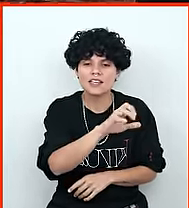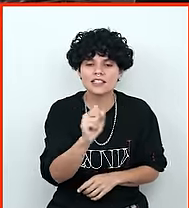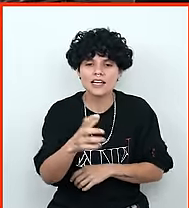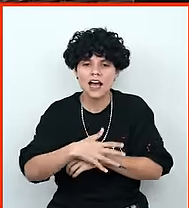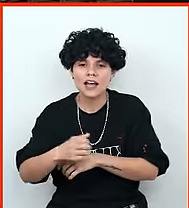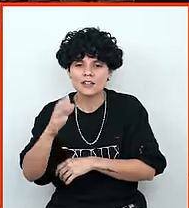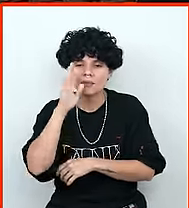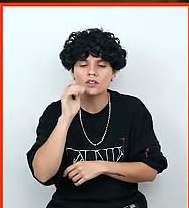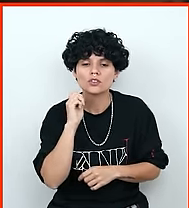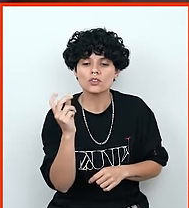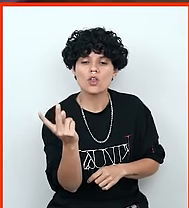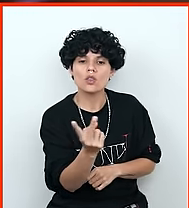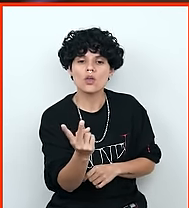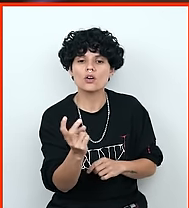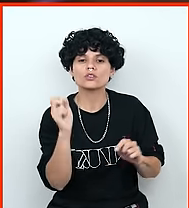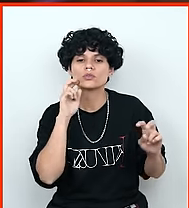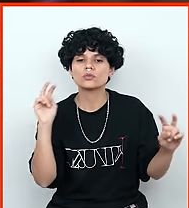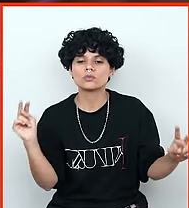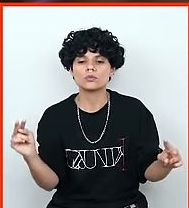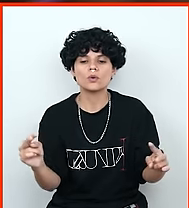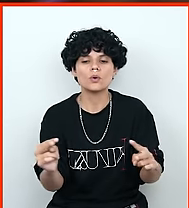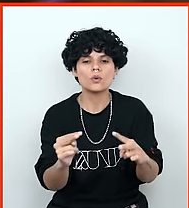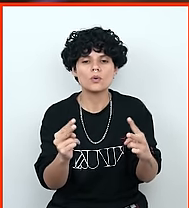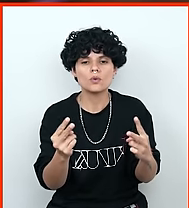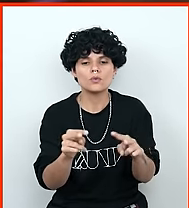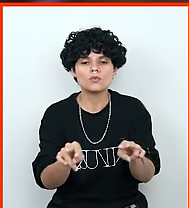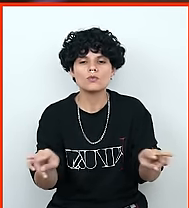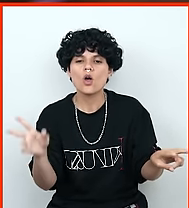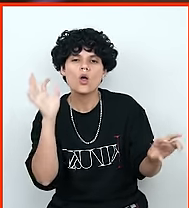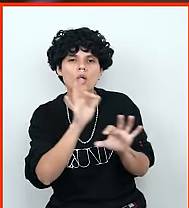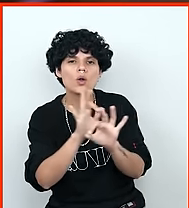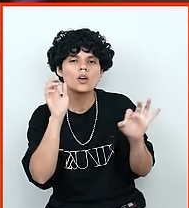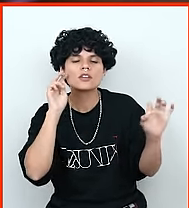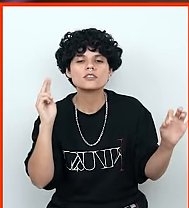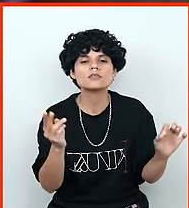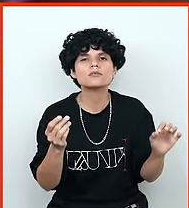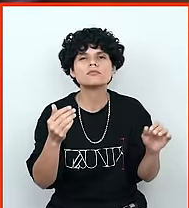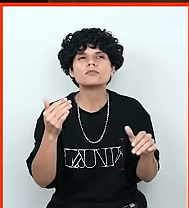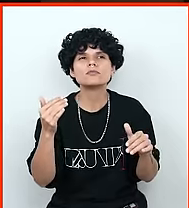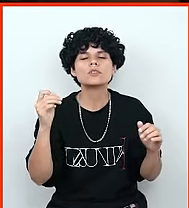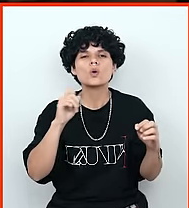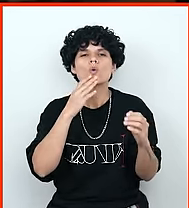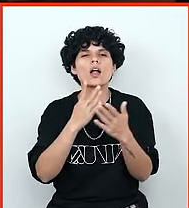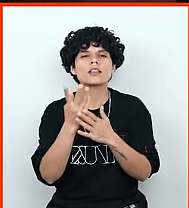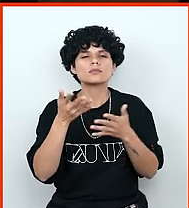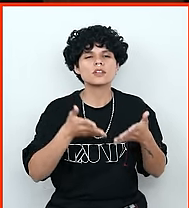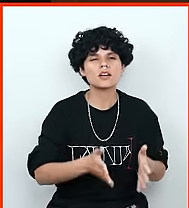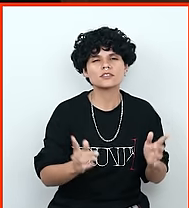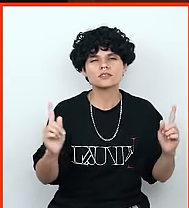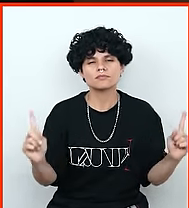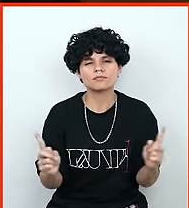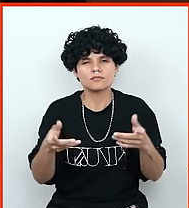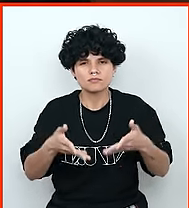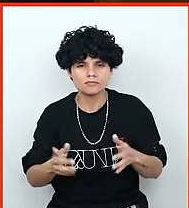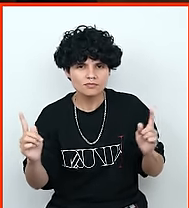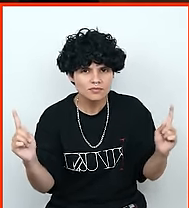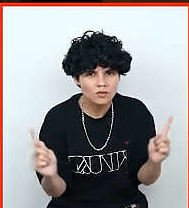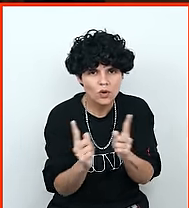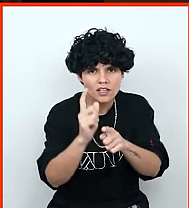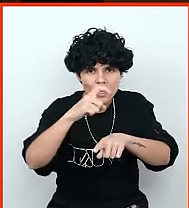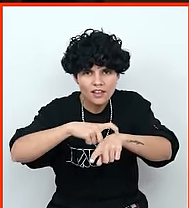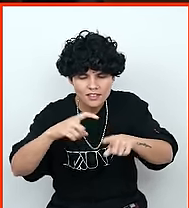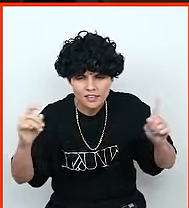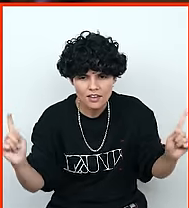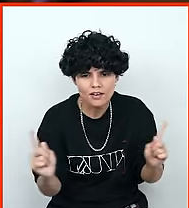Dice... Blanca y Dalí nunca se vieron más, habrían llevado bien de haberse conocido, haber nacido una era más cerca de él. Y es que a veces